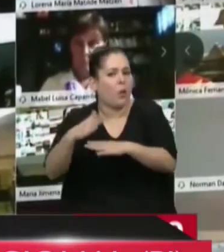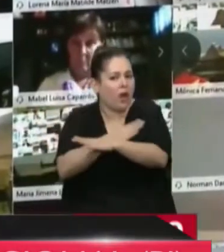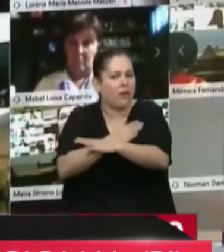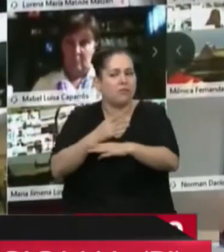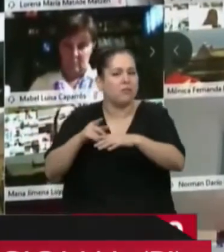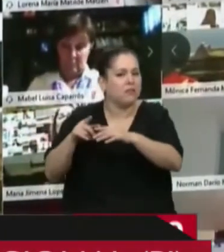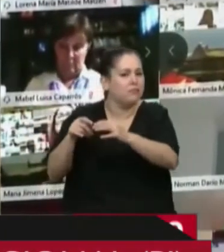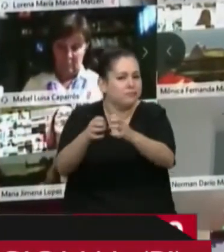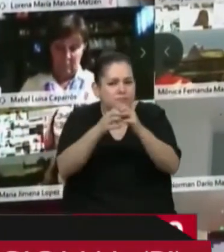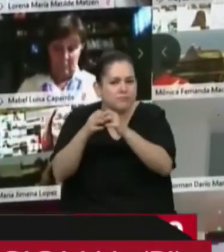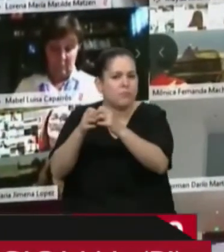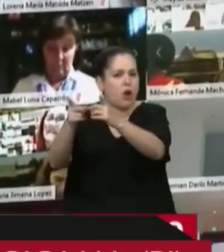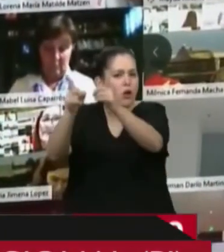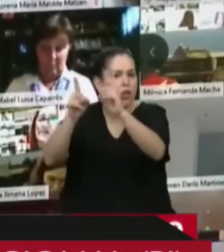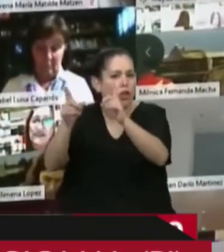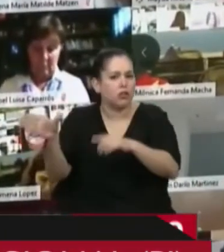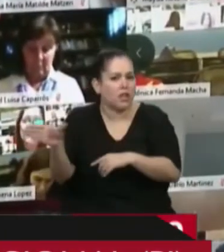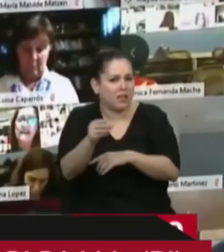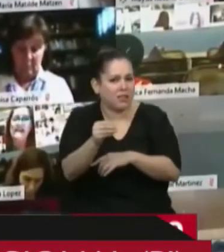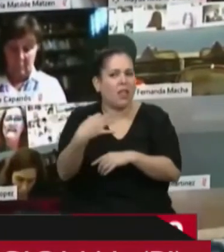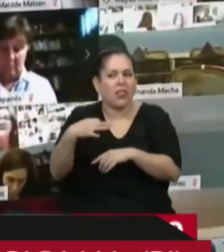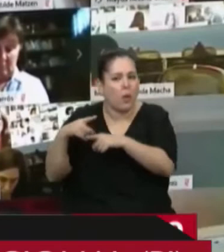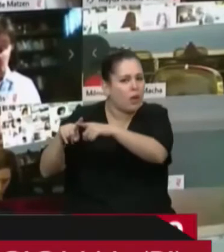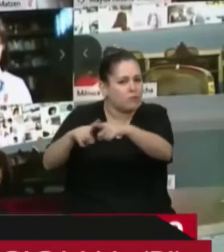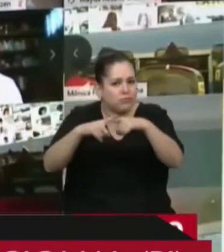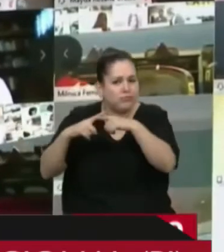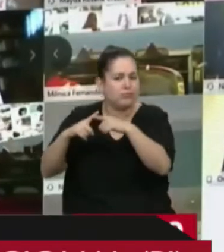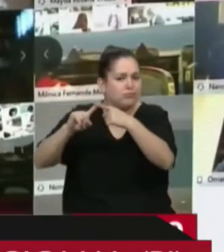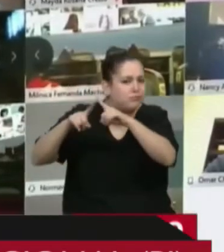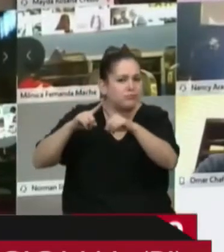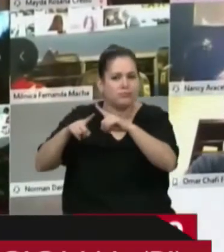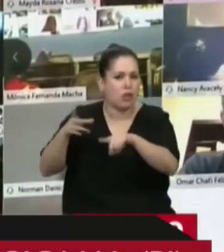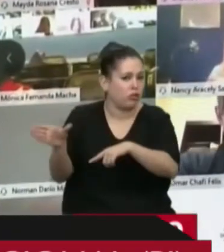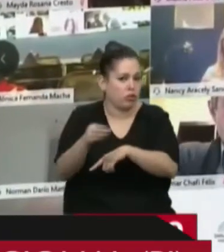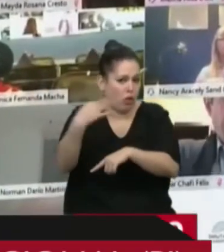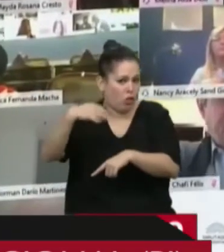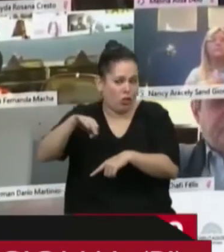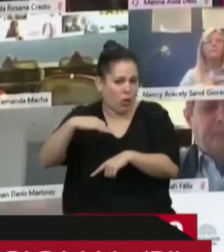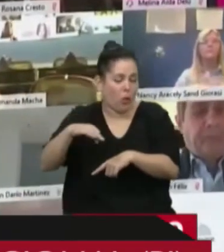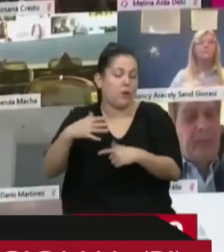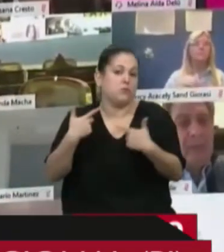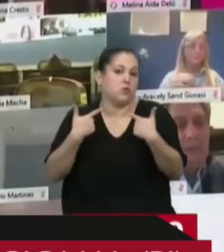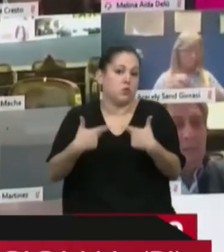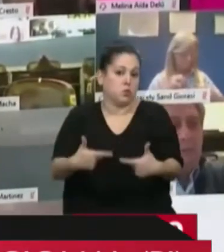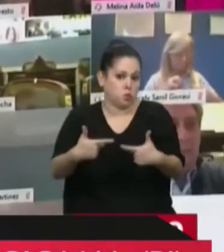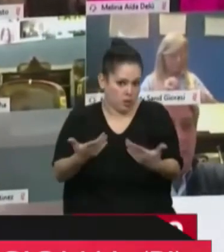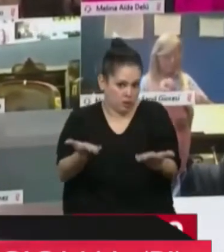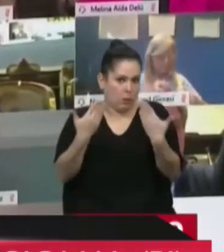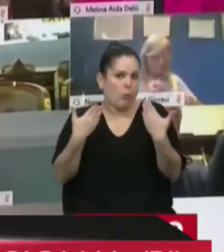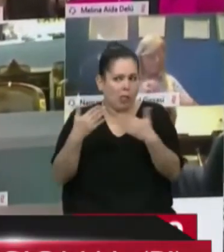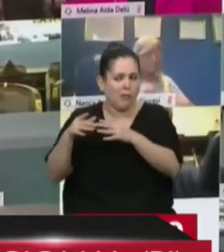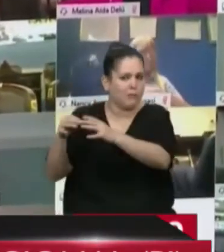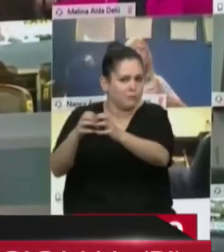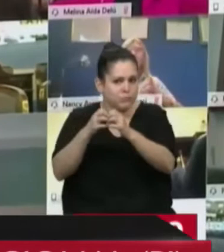horarios. Porque si yo tengo una familia numerosa que necesita utilizar una computadora, seguramente relegaré para la noche tarde,